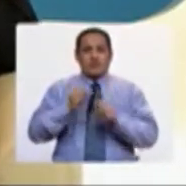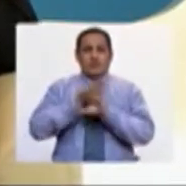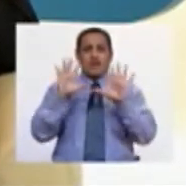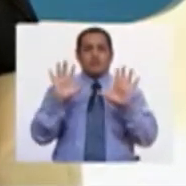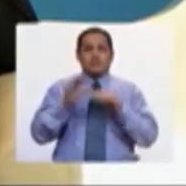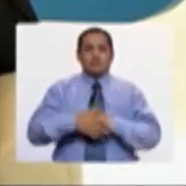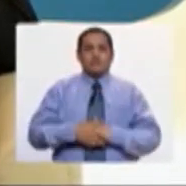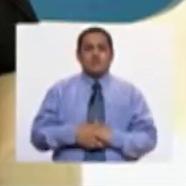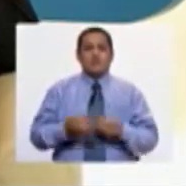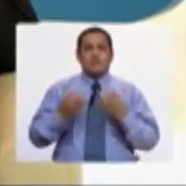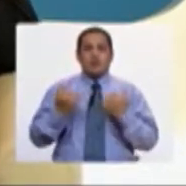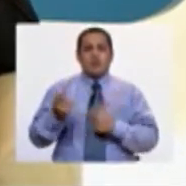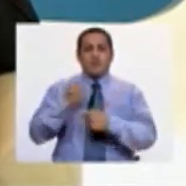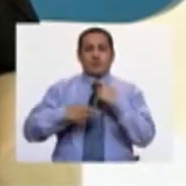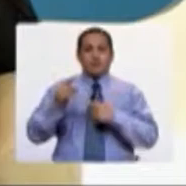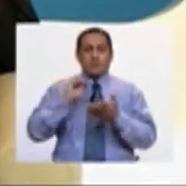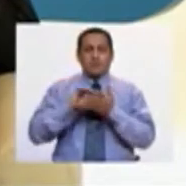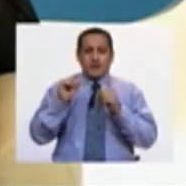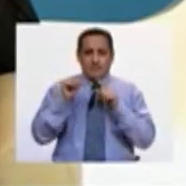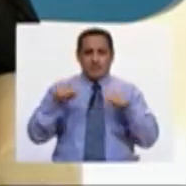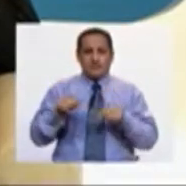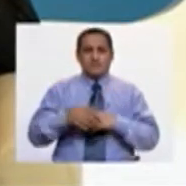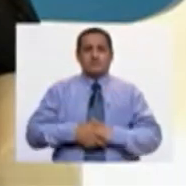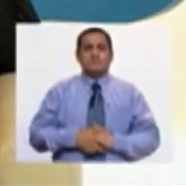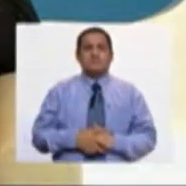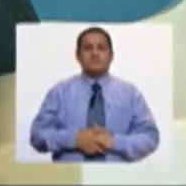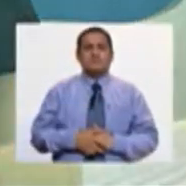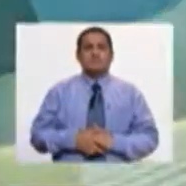participación en el programa. Y gracias. Volvemos con las frases de este.